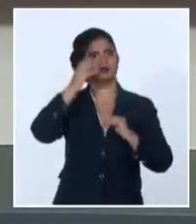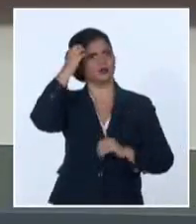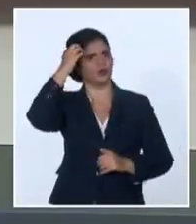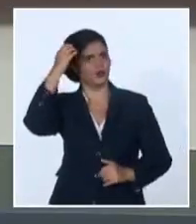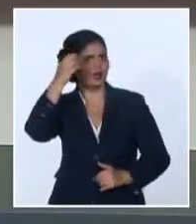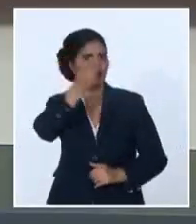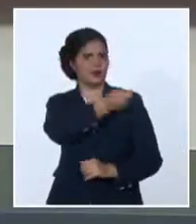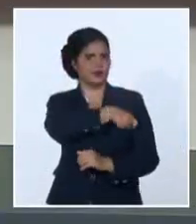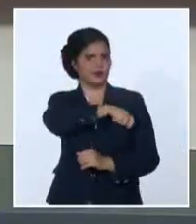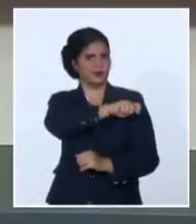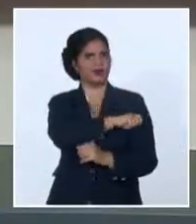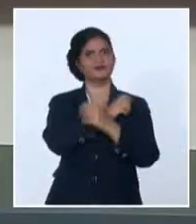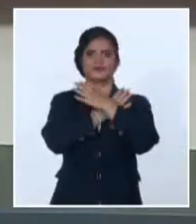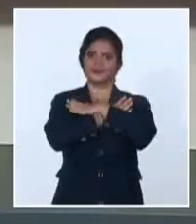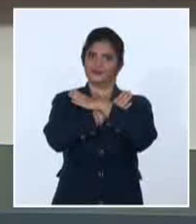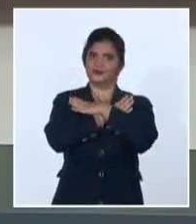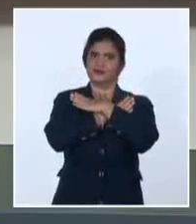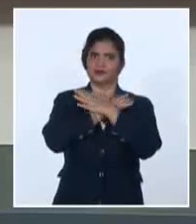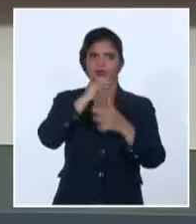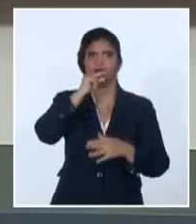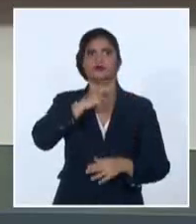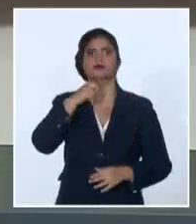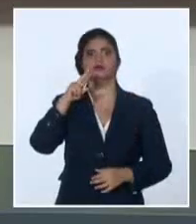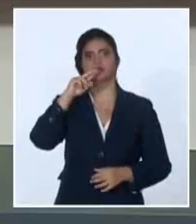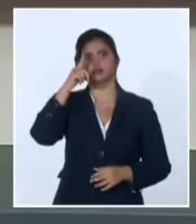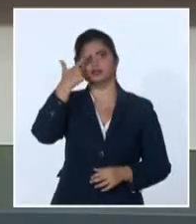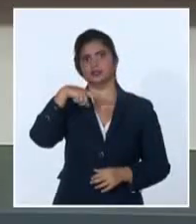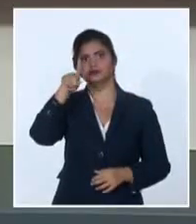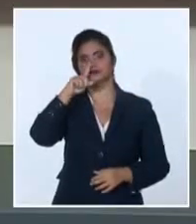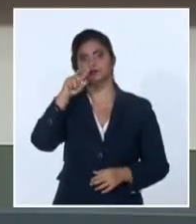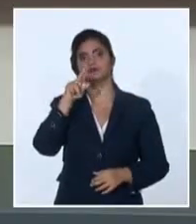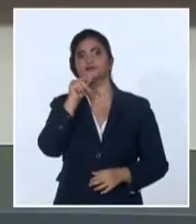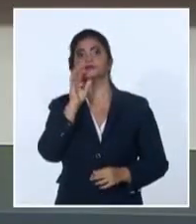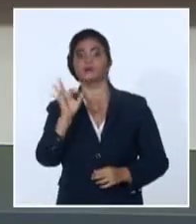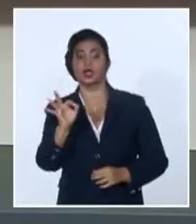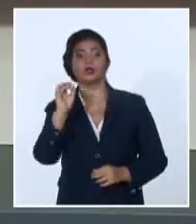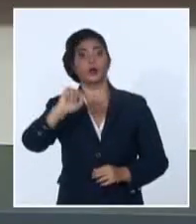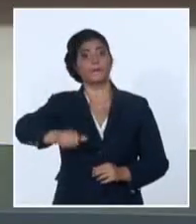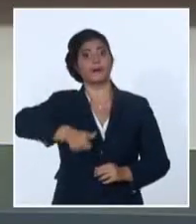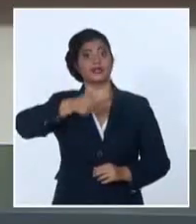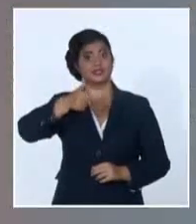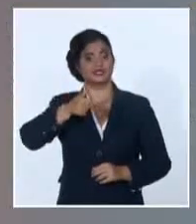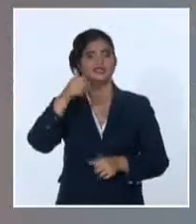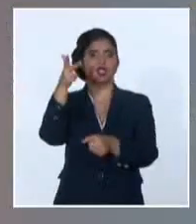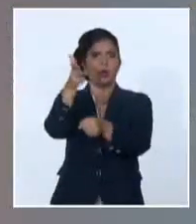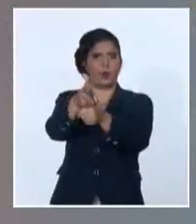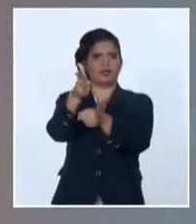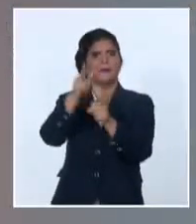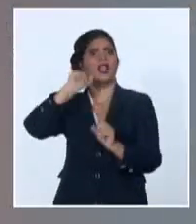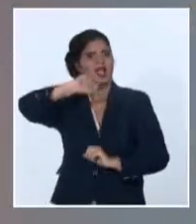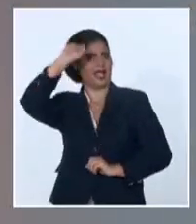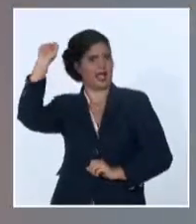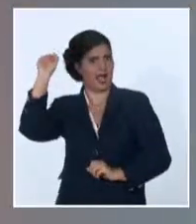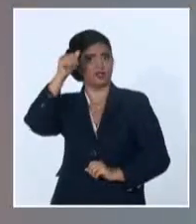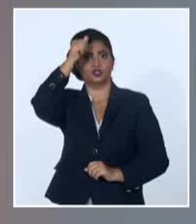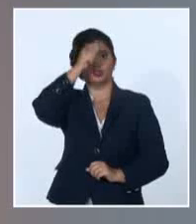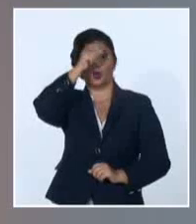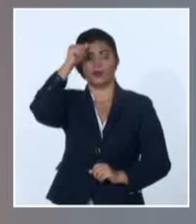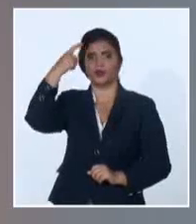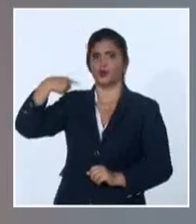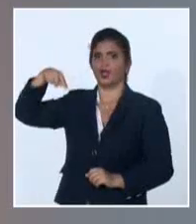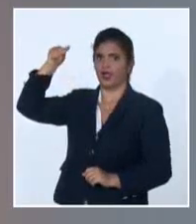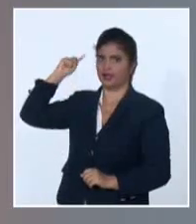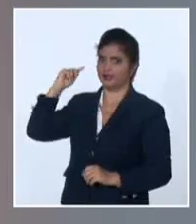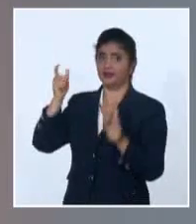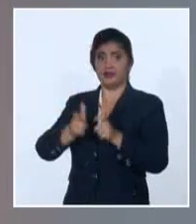a Bernardo Arévalo de León, ganador de la segunda vuelta de las elecciones presidenciales en Guatemala. En Twitter, Díaz-Canel expresó su voluntad